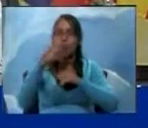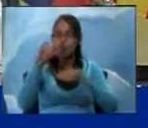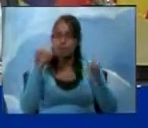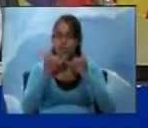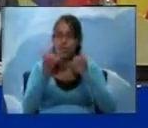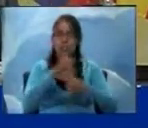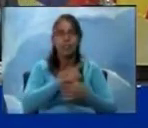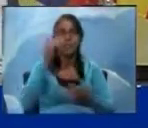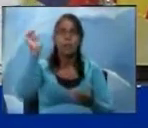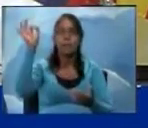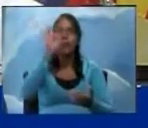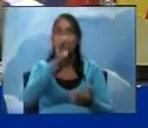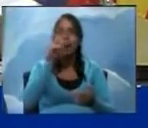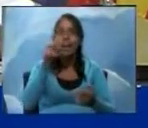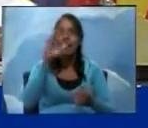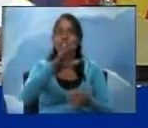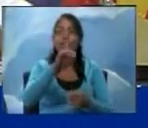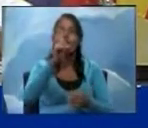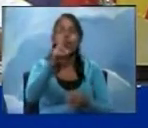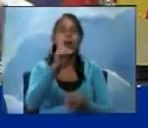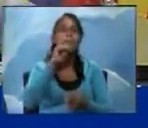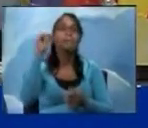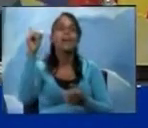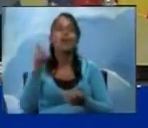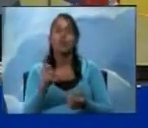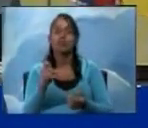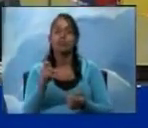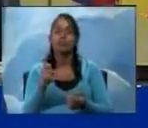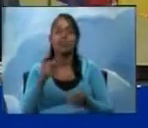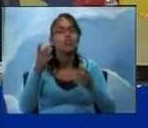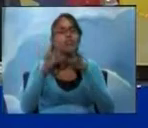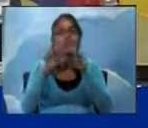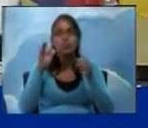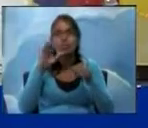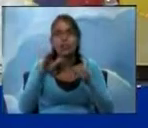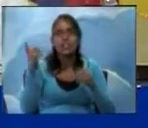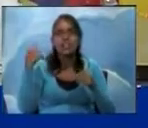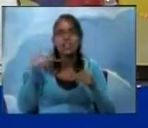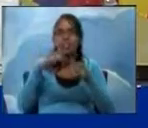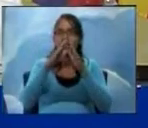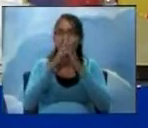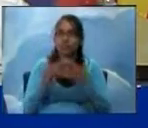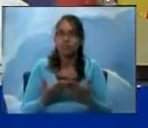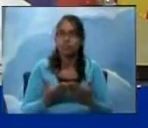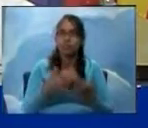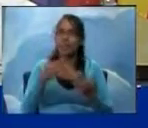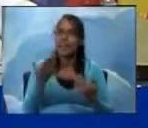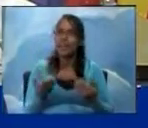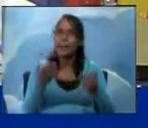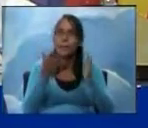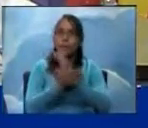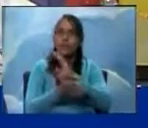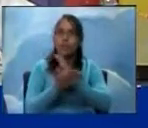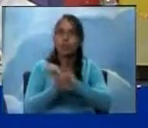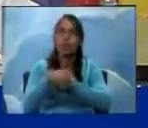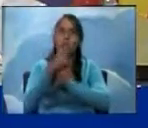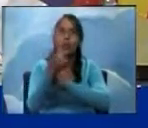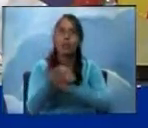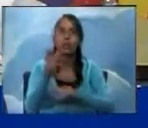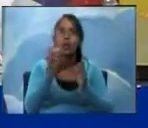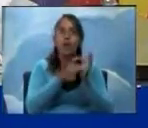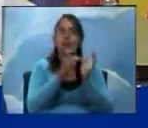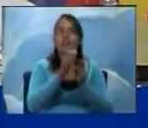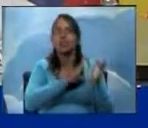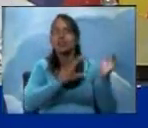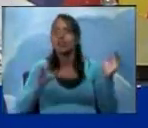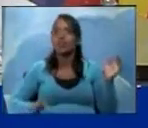de predicar? Ahí está una pregunta. Cielito, tú que tienes la Biblia, ¿qué pasó cuando Jesucristo